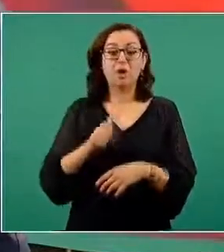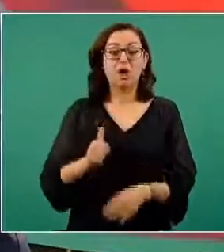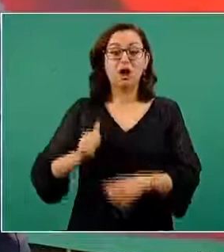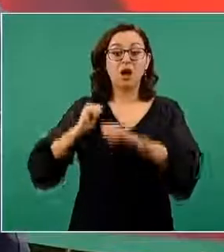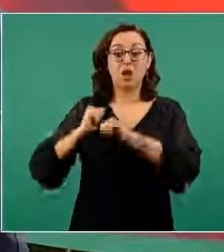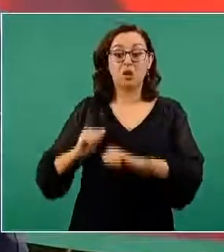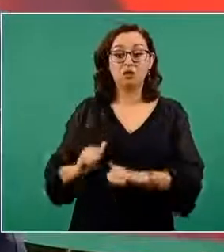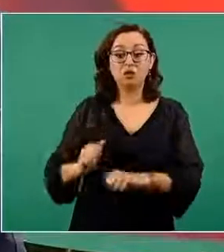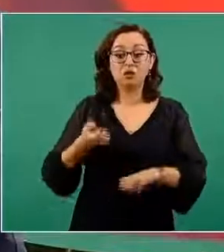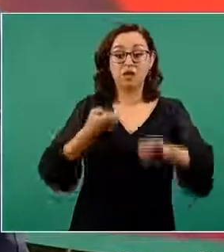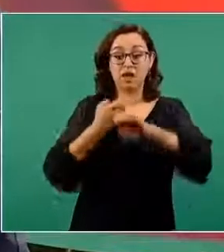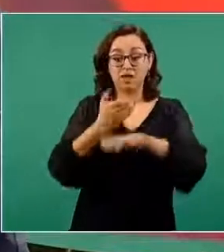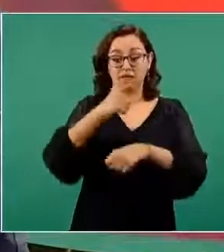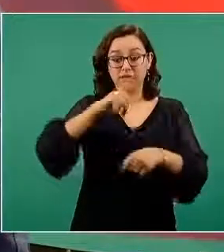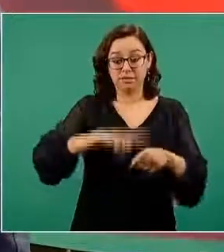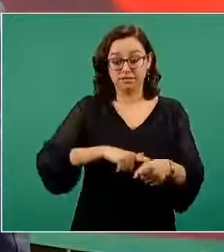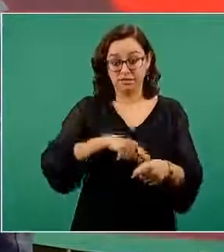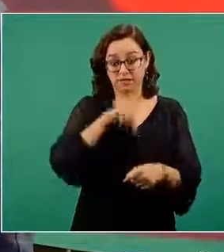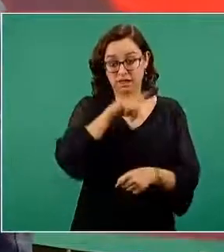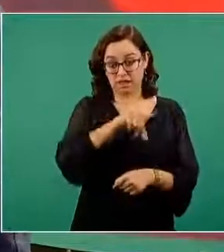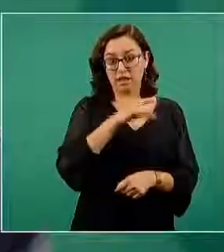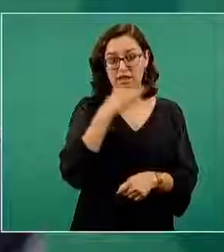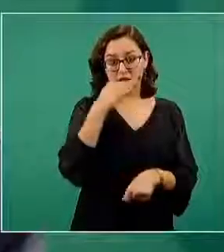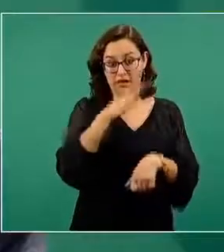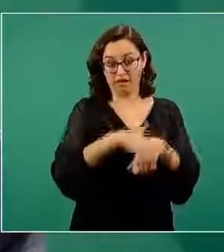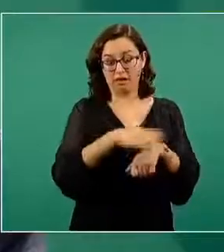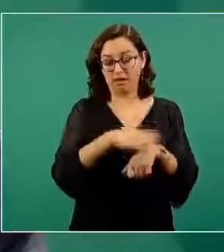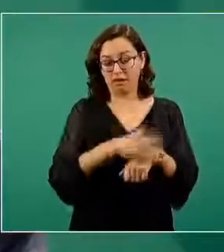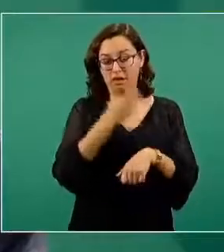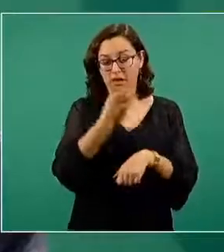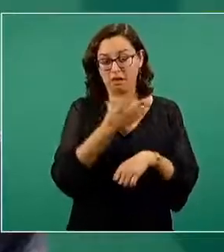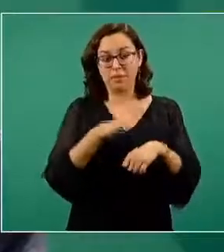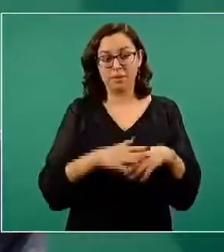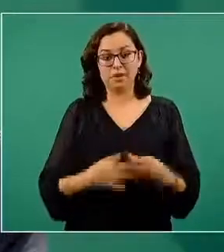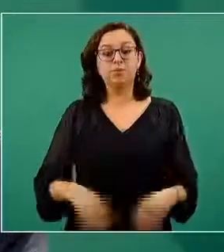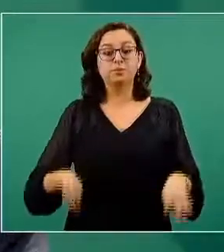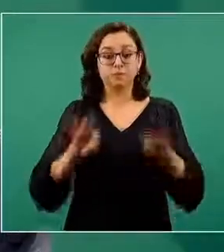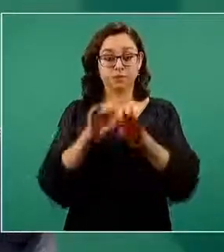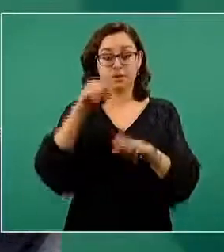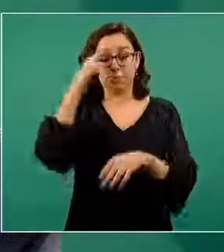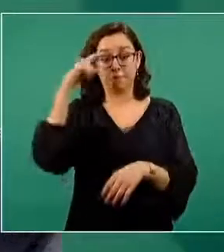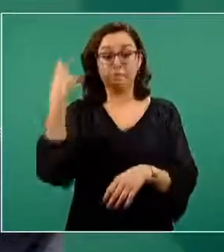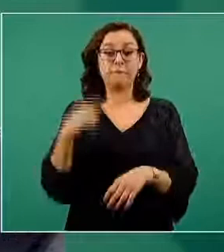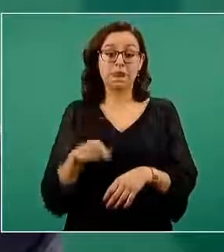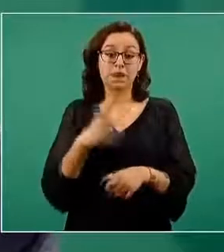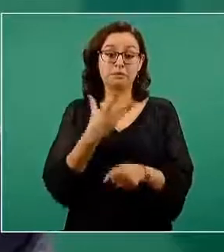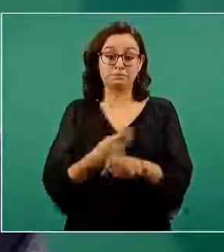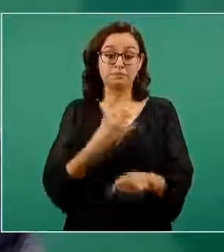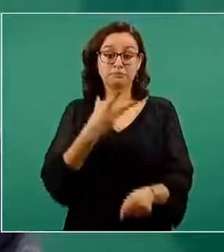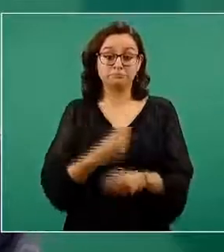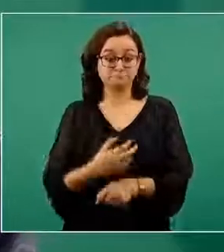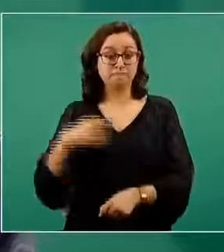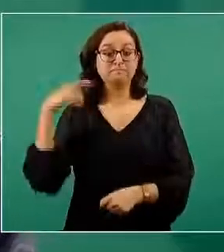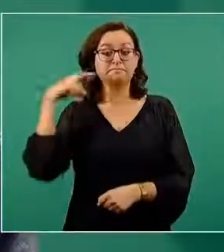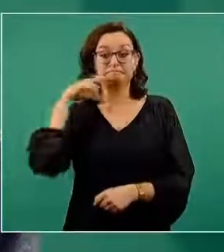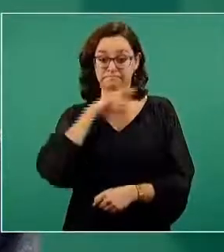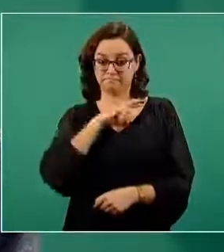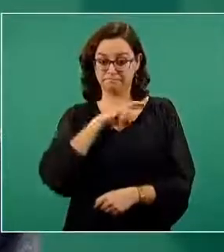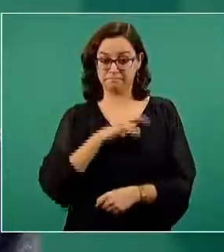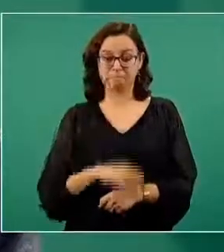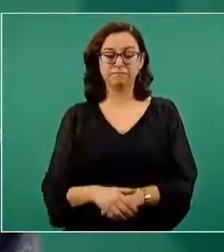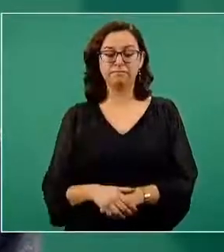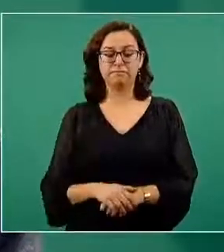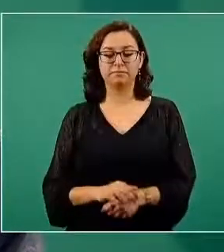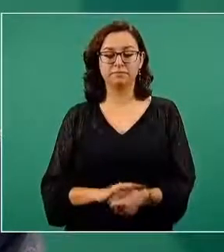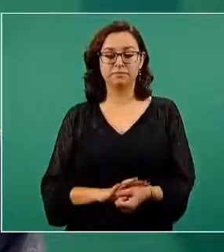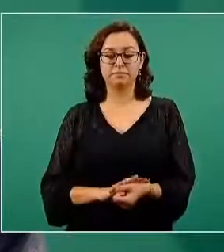salud, de atención local. Comuníquelo a la jurisdicción sanitaria para que tomen una acción inmediata de